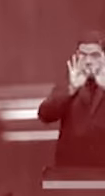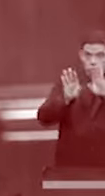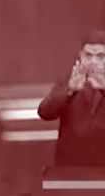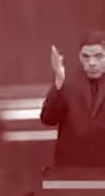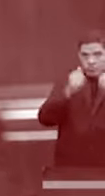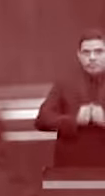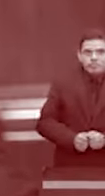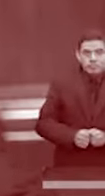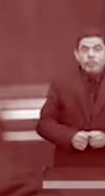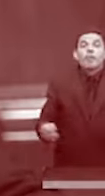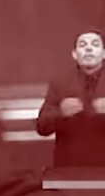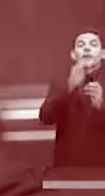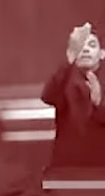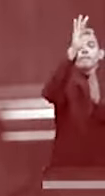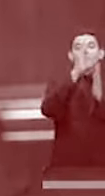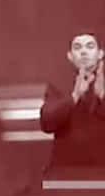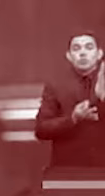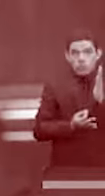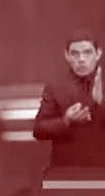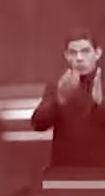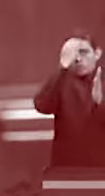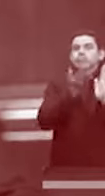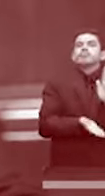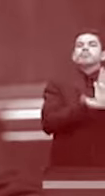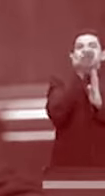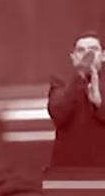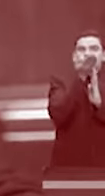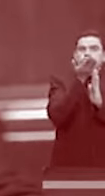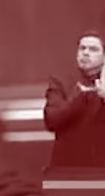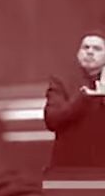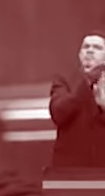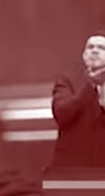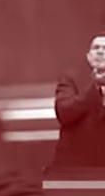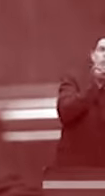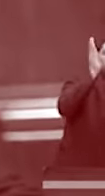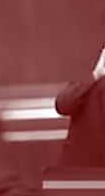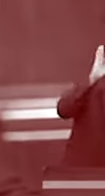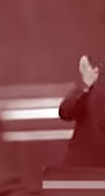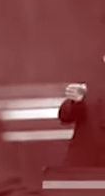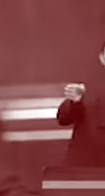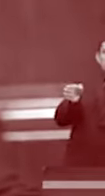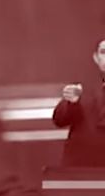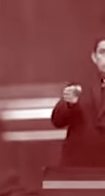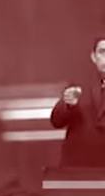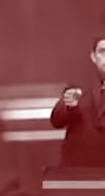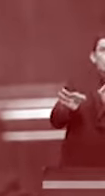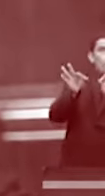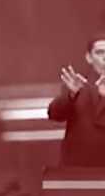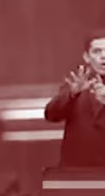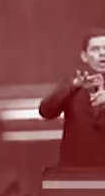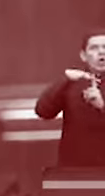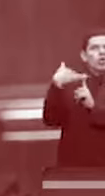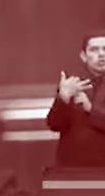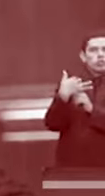Incrementamos el presupuesto para educación, enfocándolo en garantizar óptimas condiciones